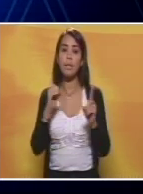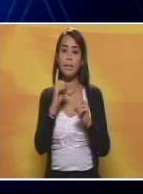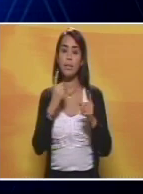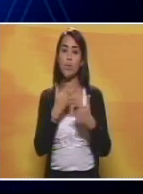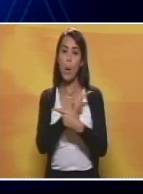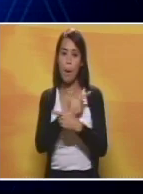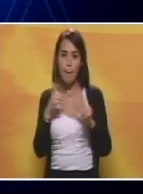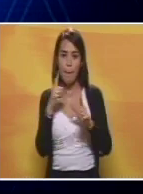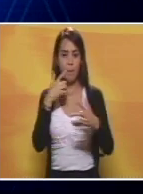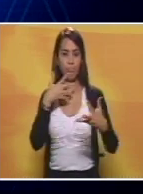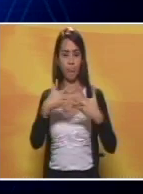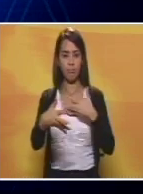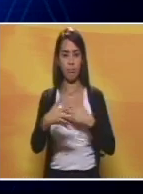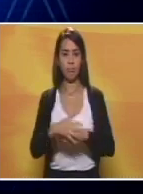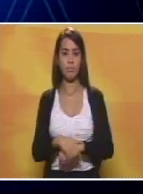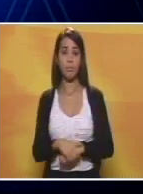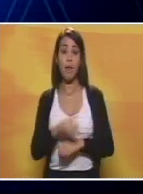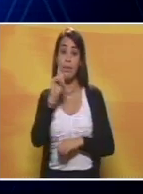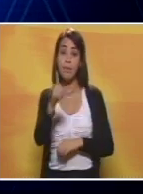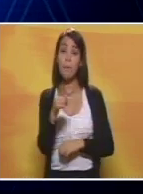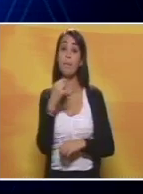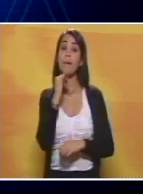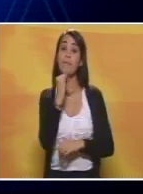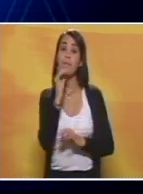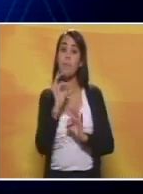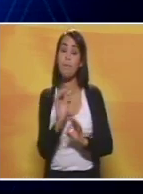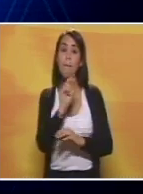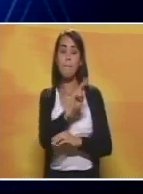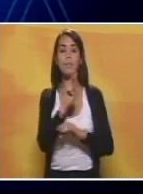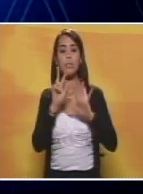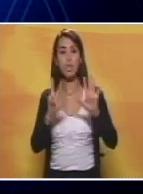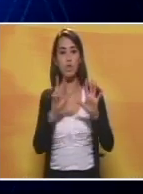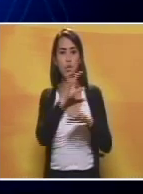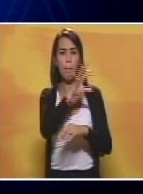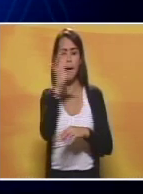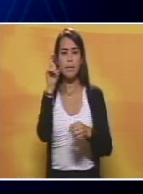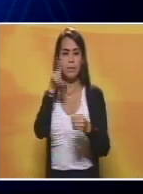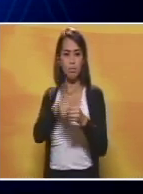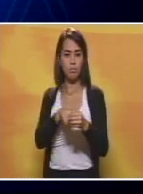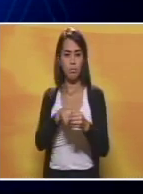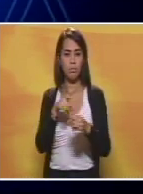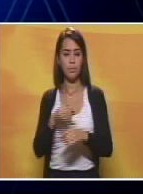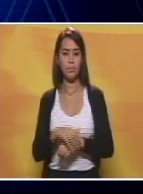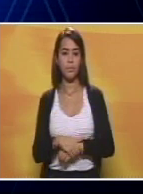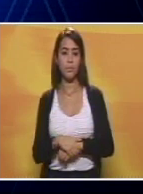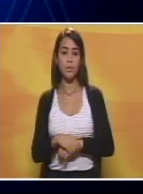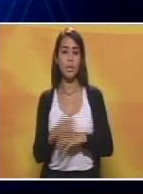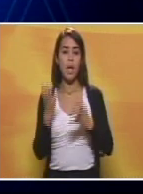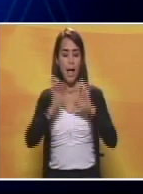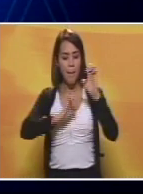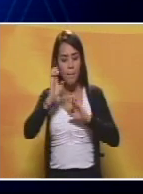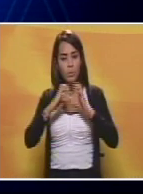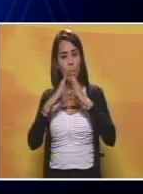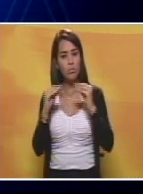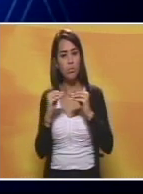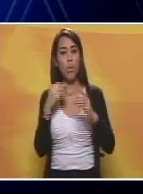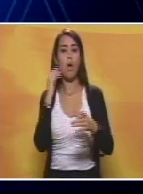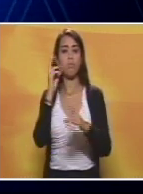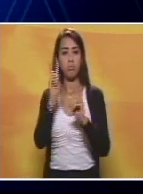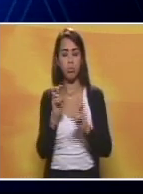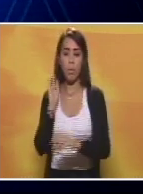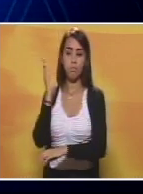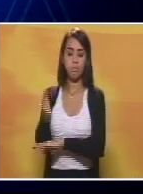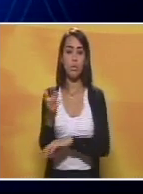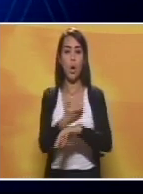y transparente y que a su vez anunciara que los 28 países que integran el bloque estudian la aplicación de nuevas sanciones contra